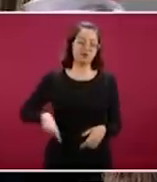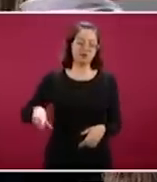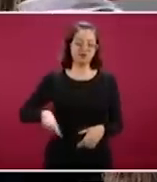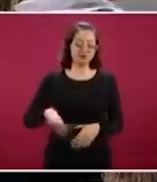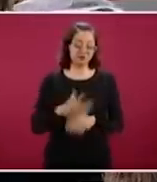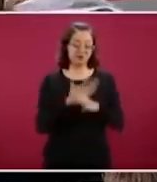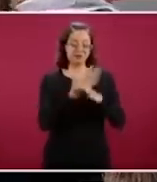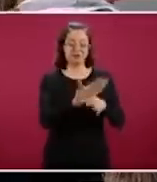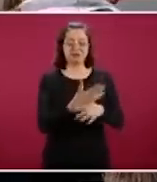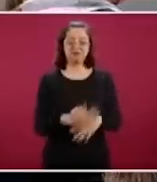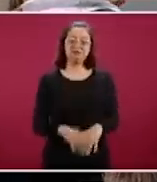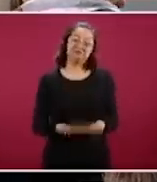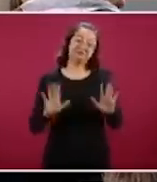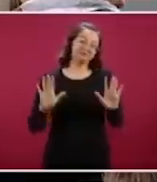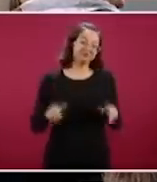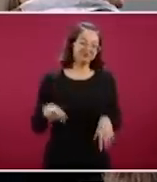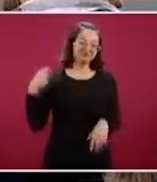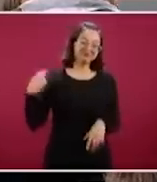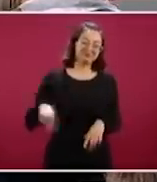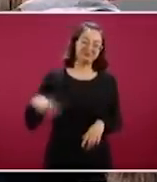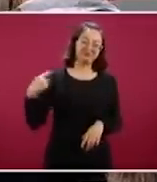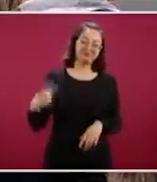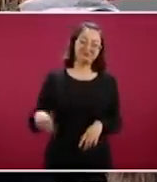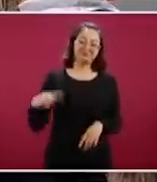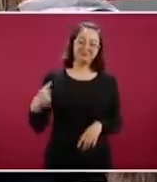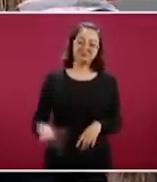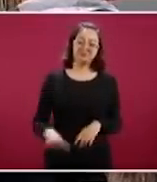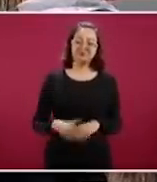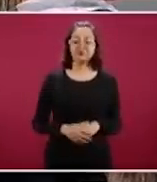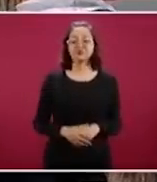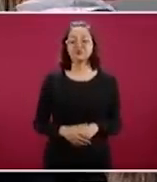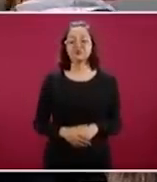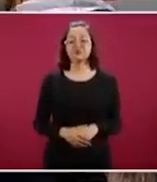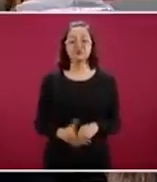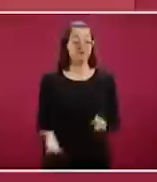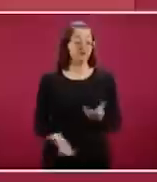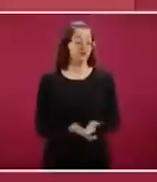porque es lo mismo, pues, fue lo mismo. Ahora se enojan,